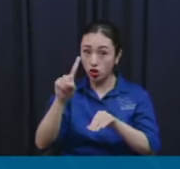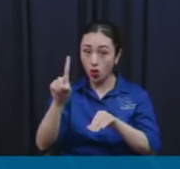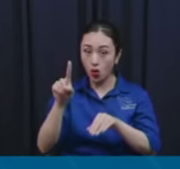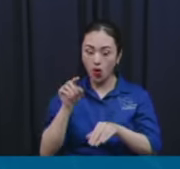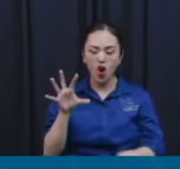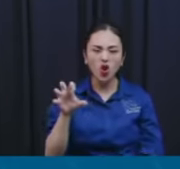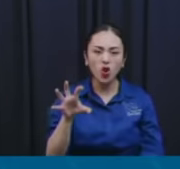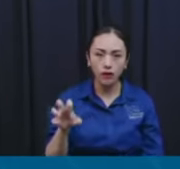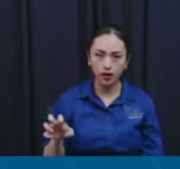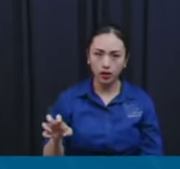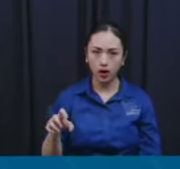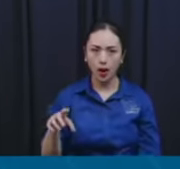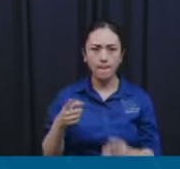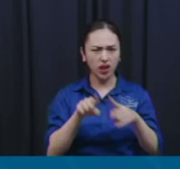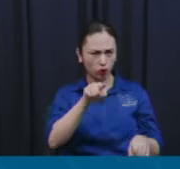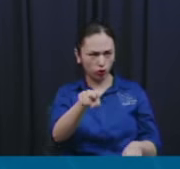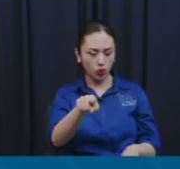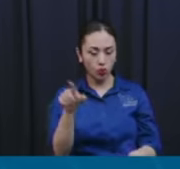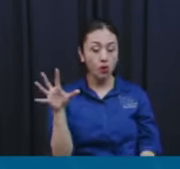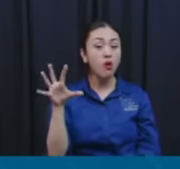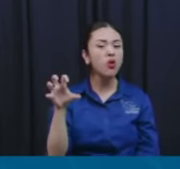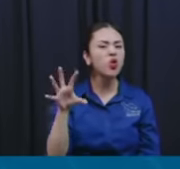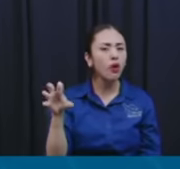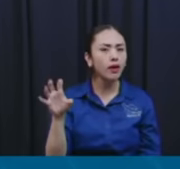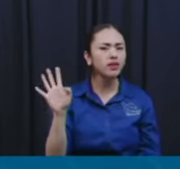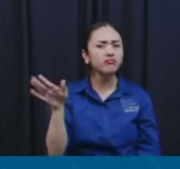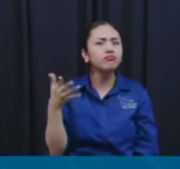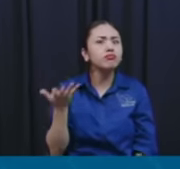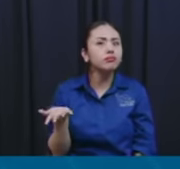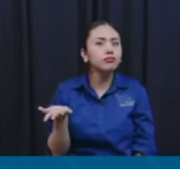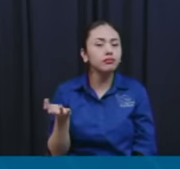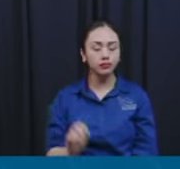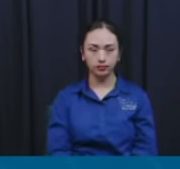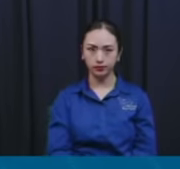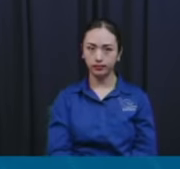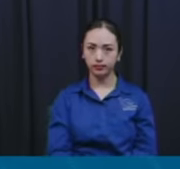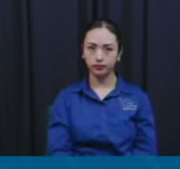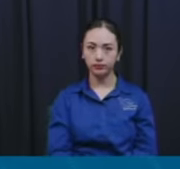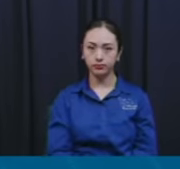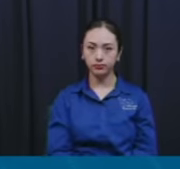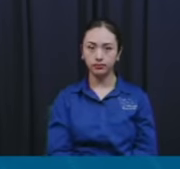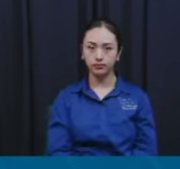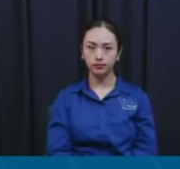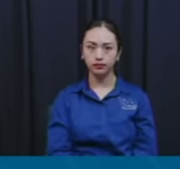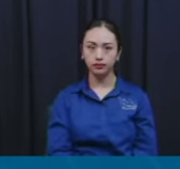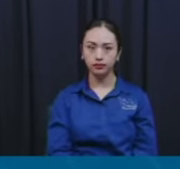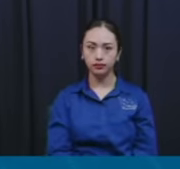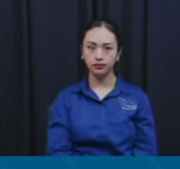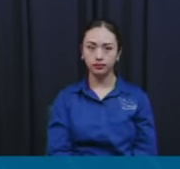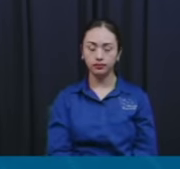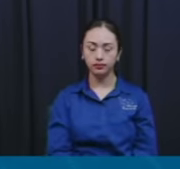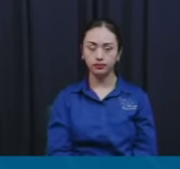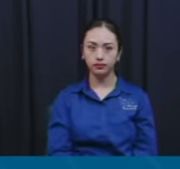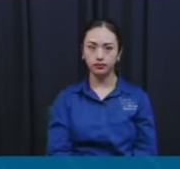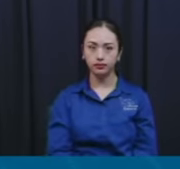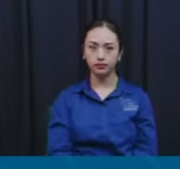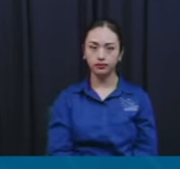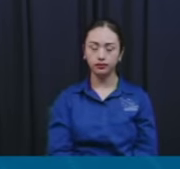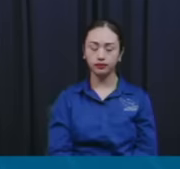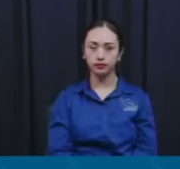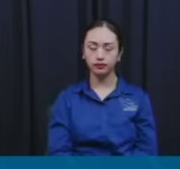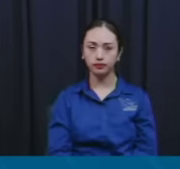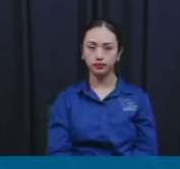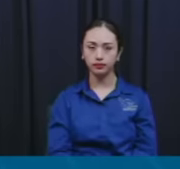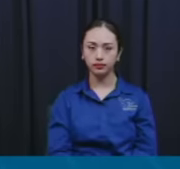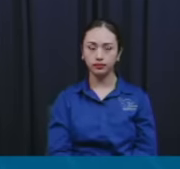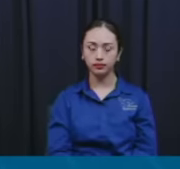robas Padre santo ahí nos pasó trayendo a todos los predicadores por lo que